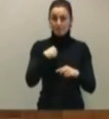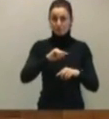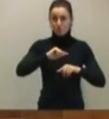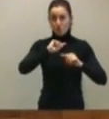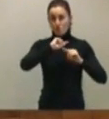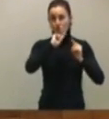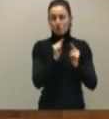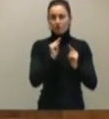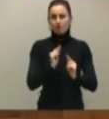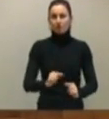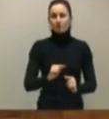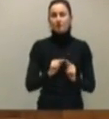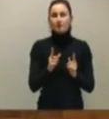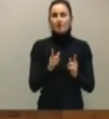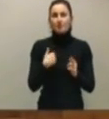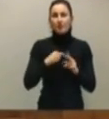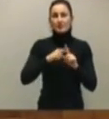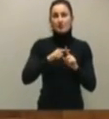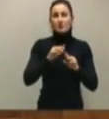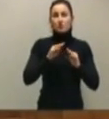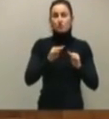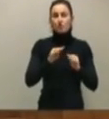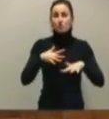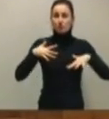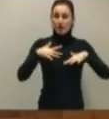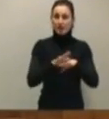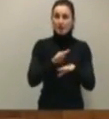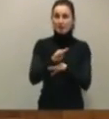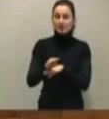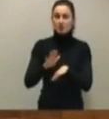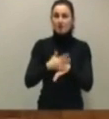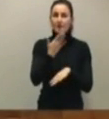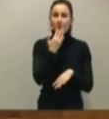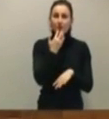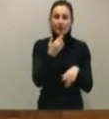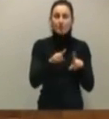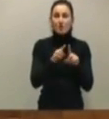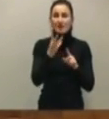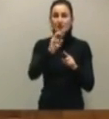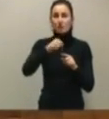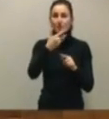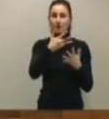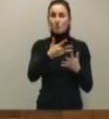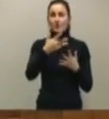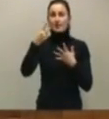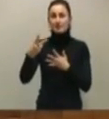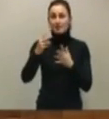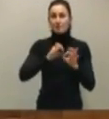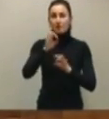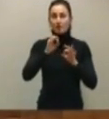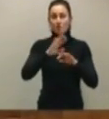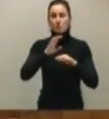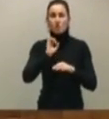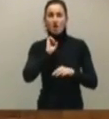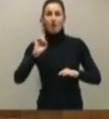Estado y mantener, por ejemplo, en el mismo nivel la red de prestaciones para, por ejemplo, aumentar un 3,56% la atención